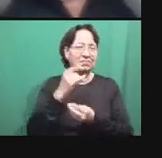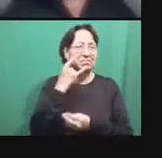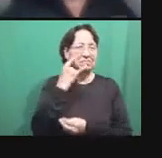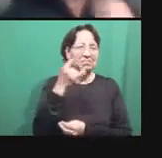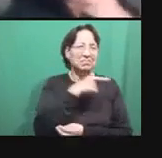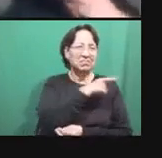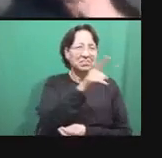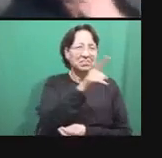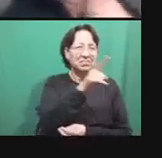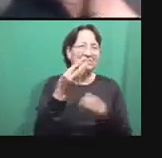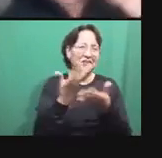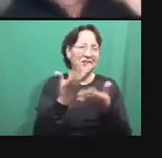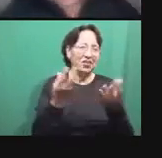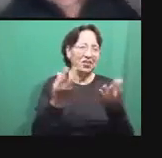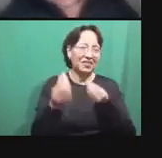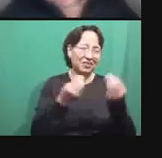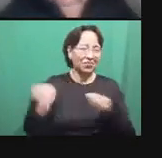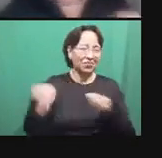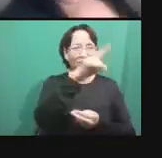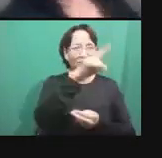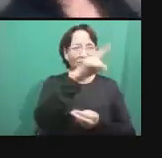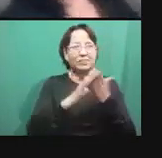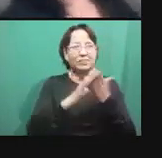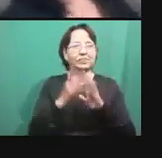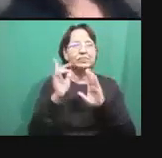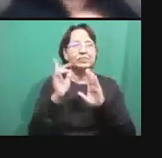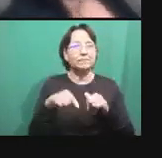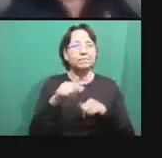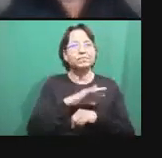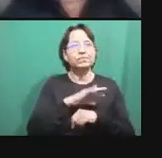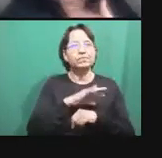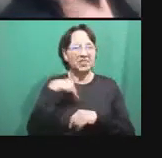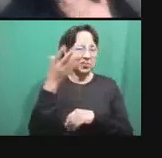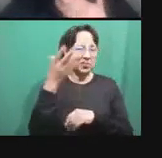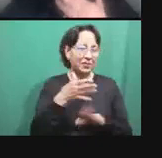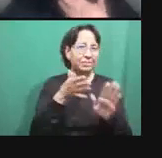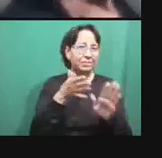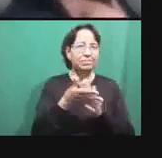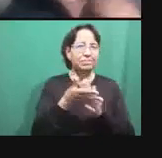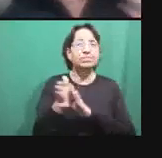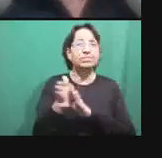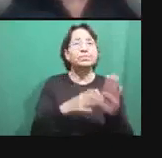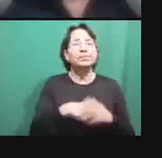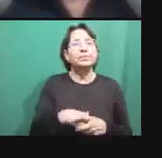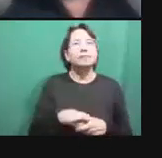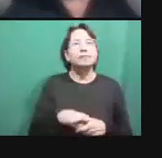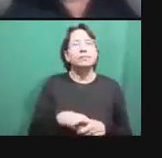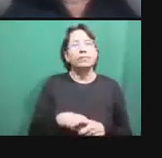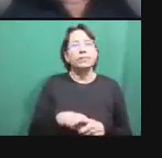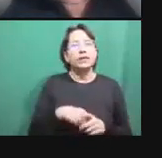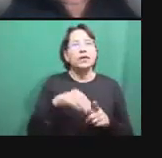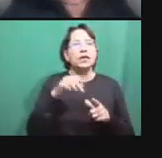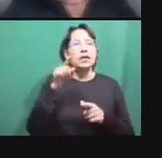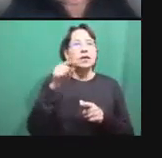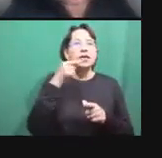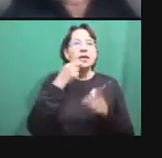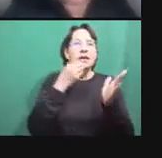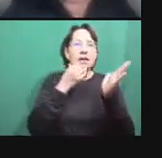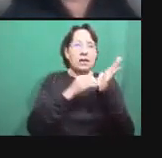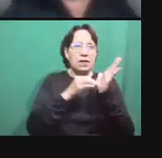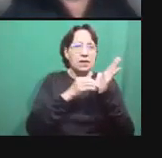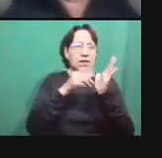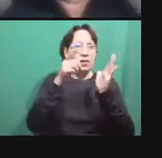comunidad, ya hablaremos de ello posteriormente, y aquí cito este ejemplo de este